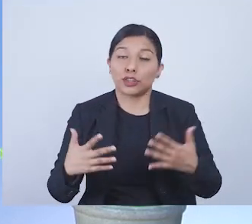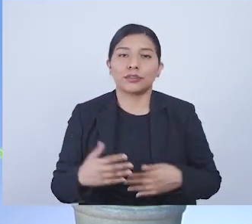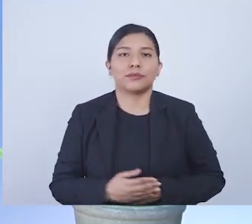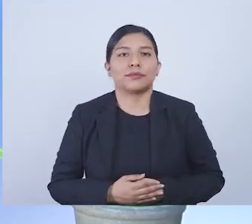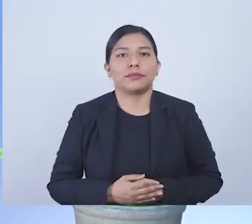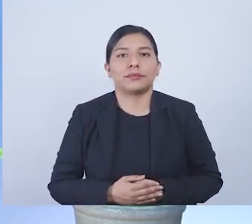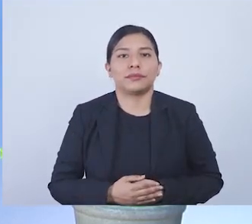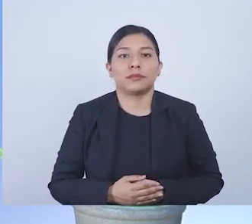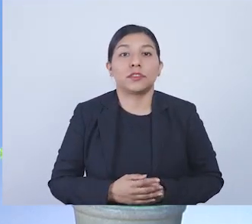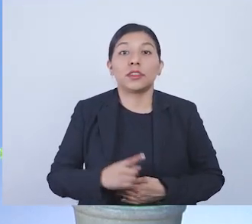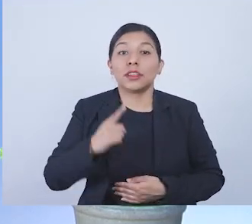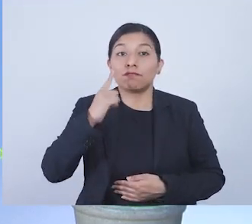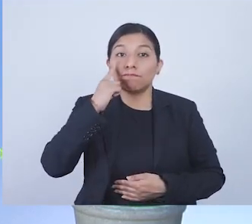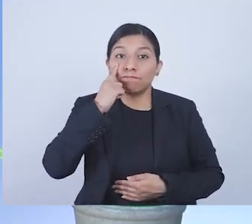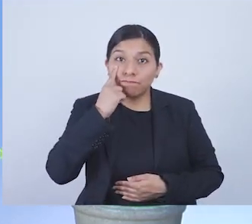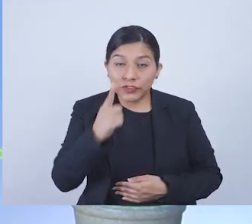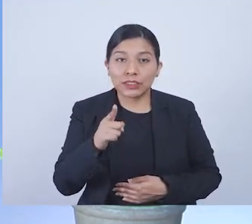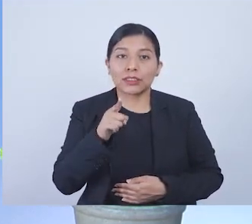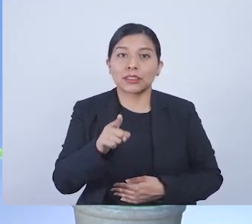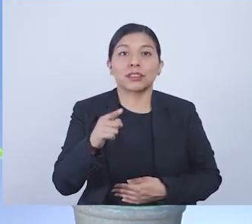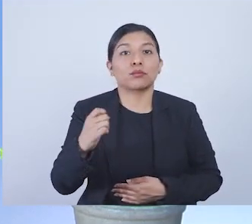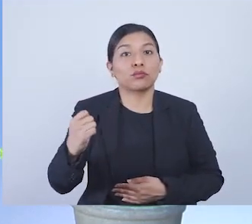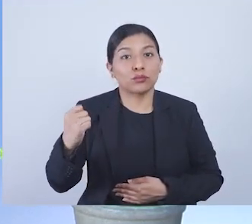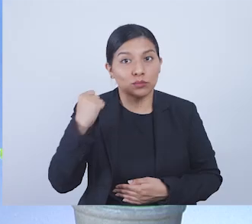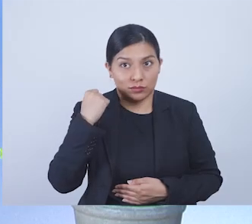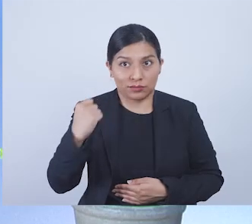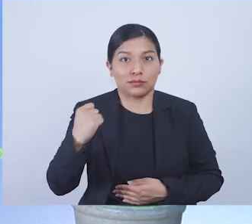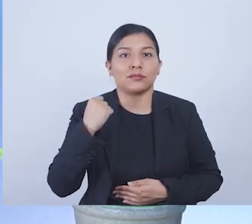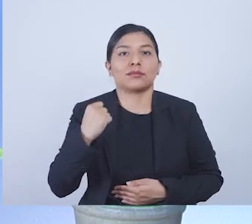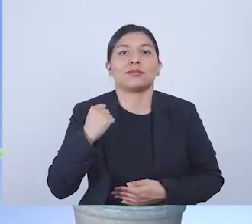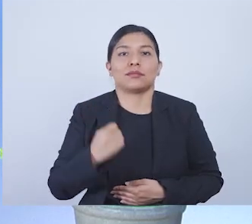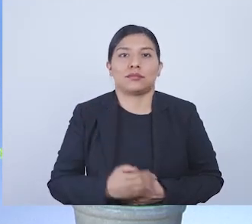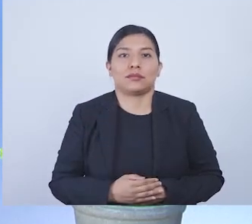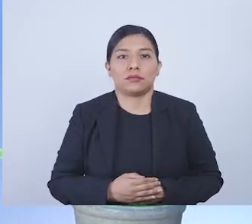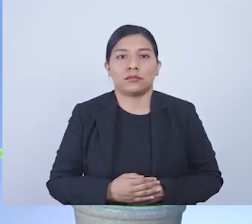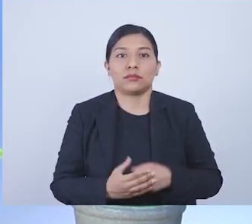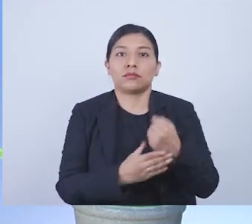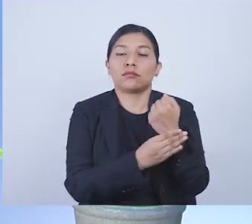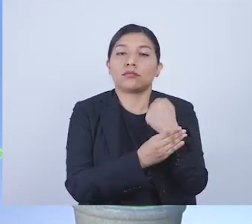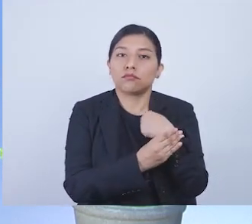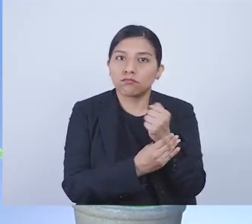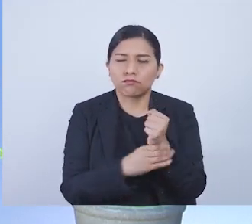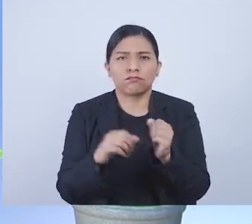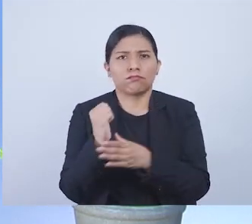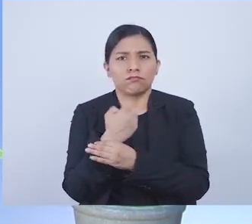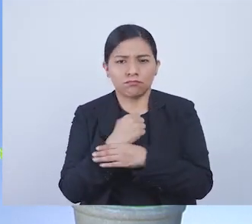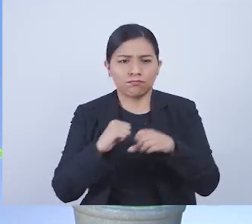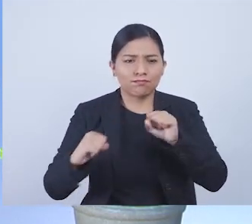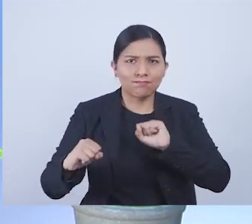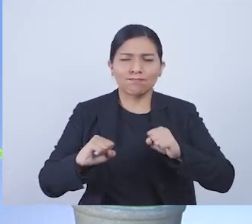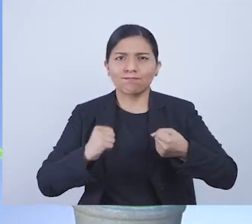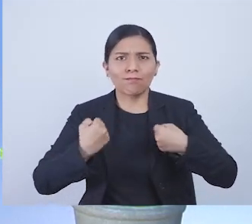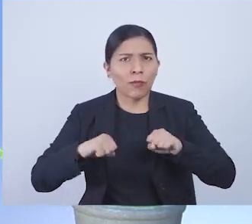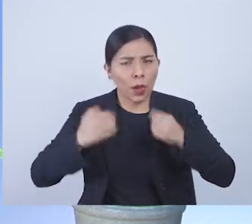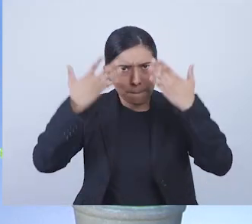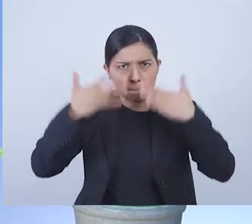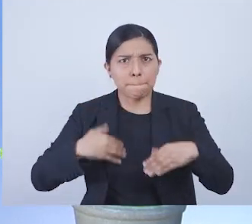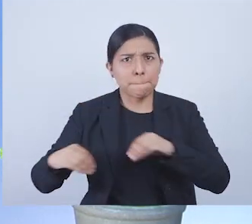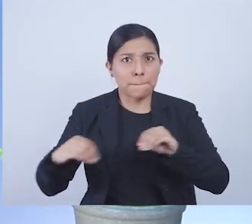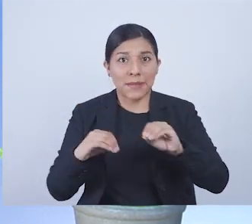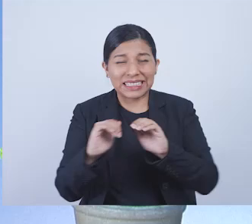Entonces vimos la importancia que tenía la psicomotricidad en nuestros niños, desde